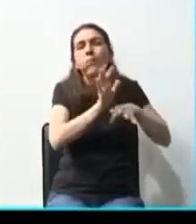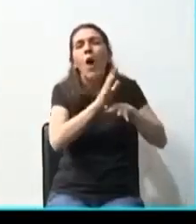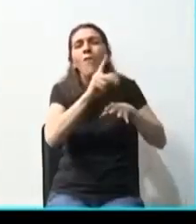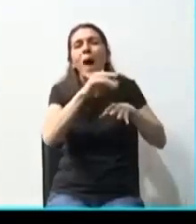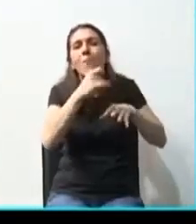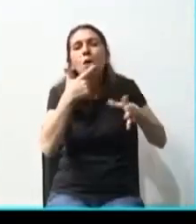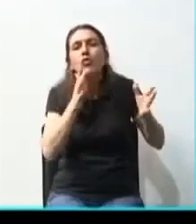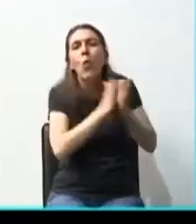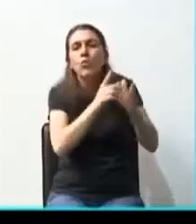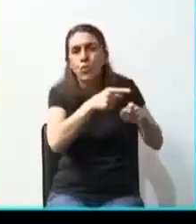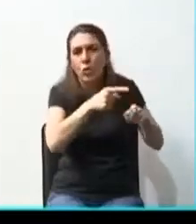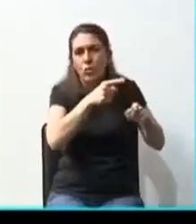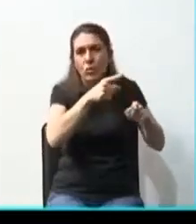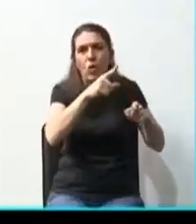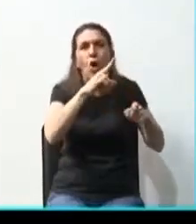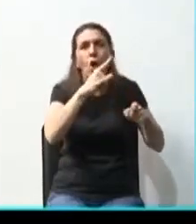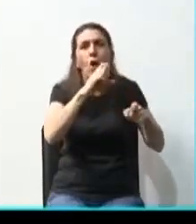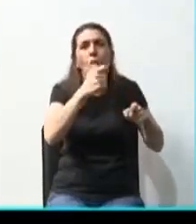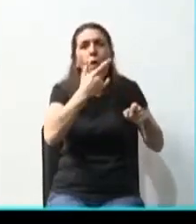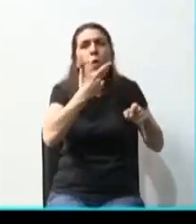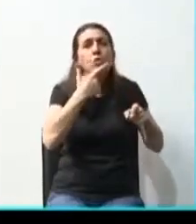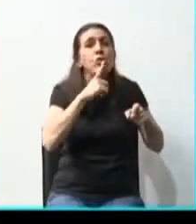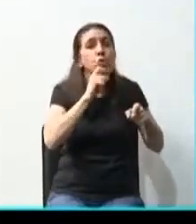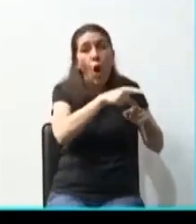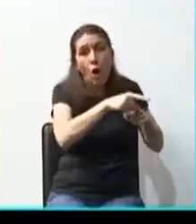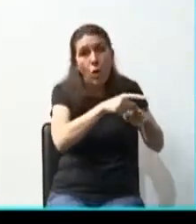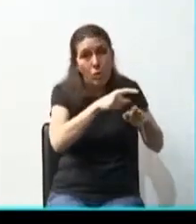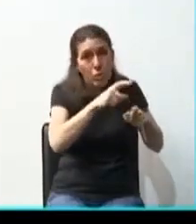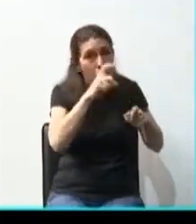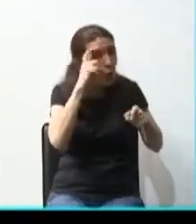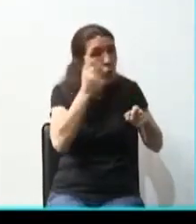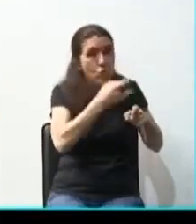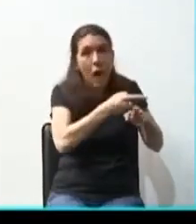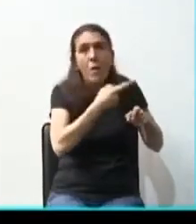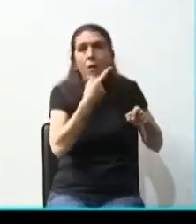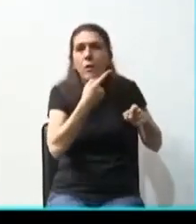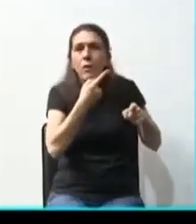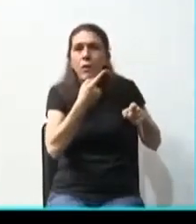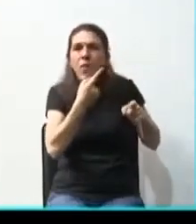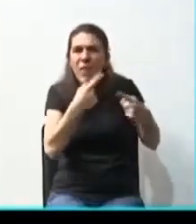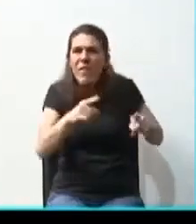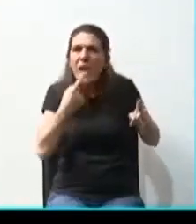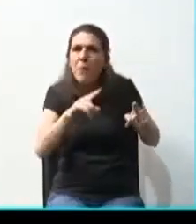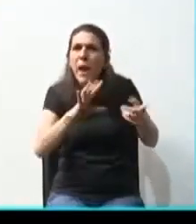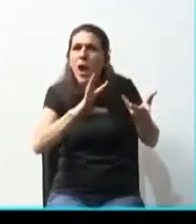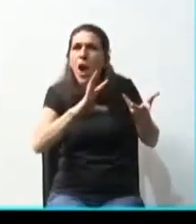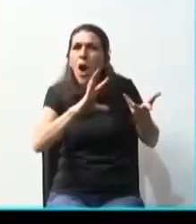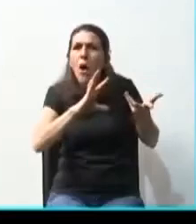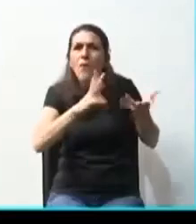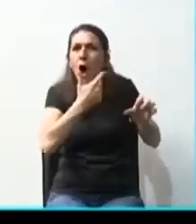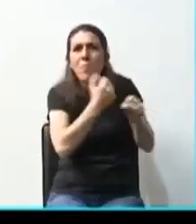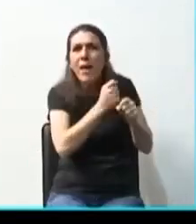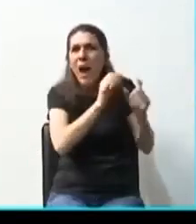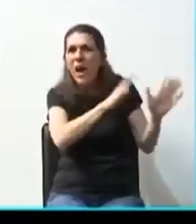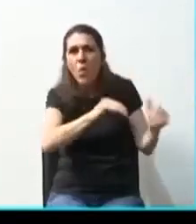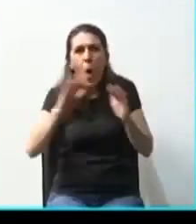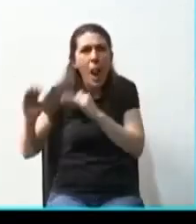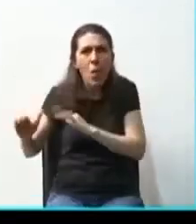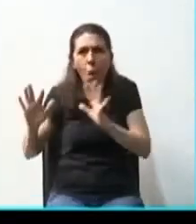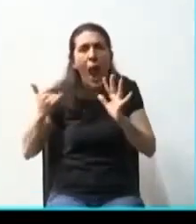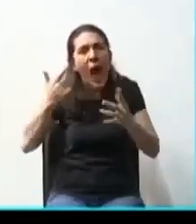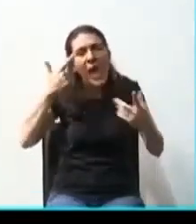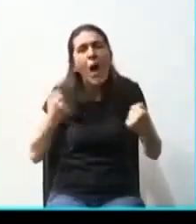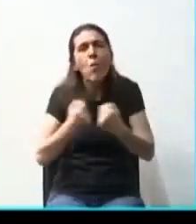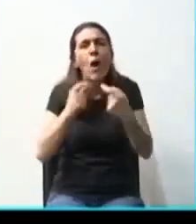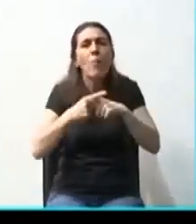gusta llamarse. Entonces tenemos una mayoría distinta, pero no cambia el mecanismo. No cambia el mecanismo porque acá tenemos indudablemente un pacto